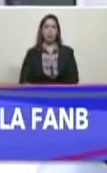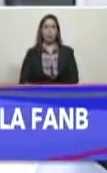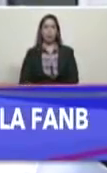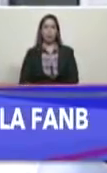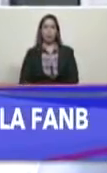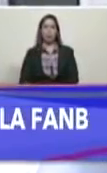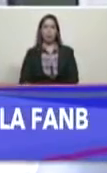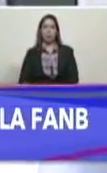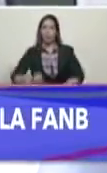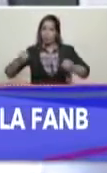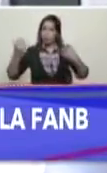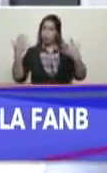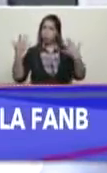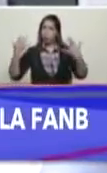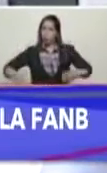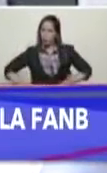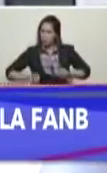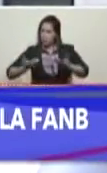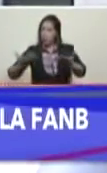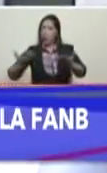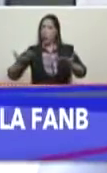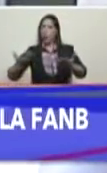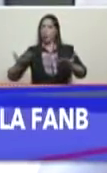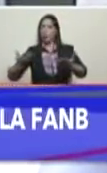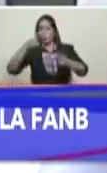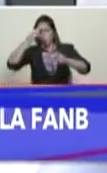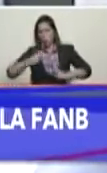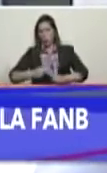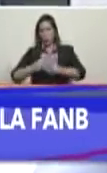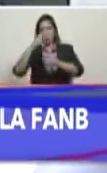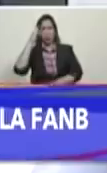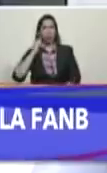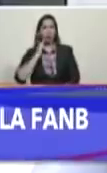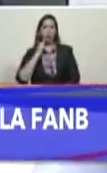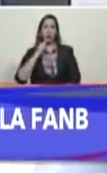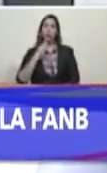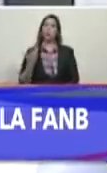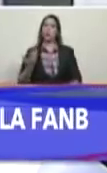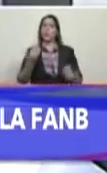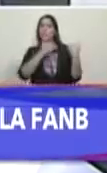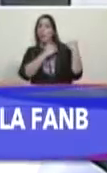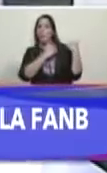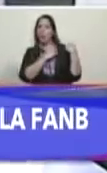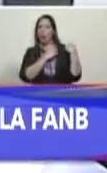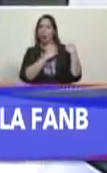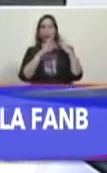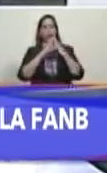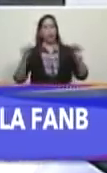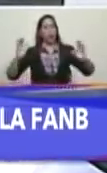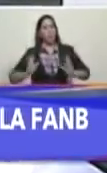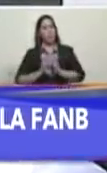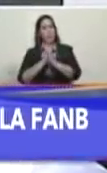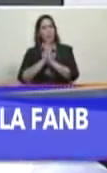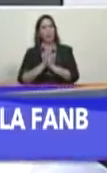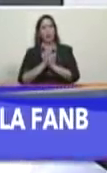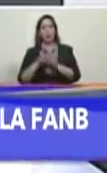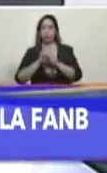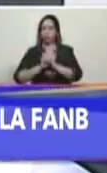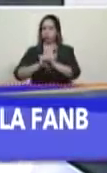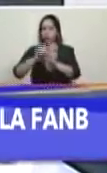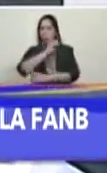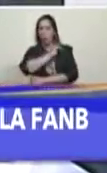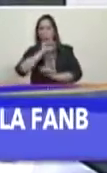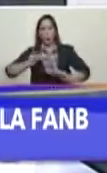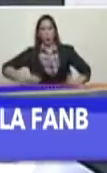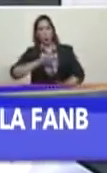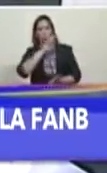recibe en sus manos esta advocación mariana en representación de las patronas que representan nuestra Fuerza Armada